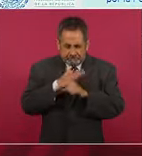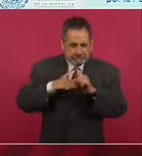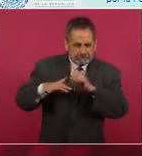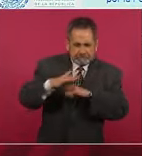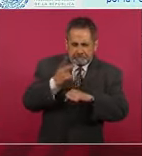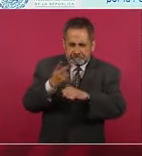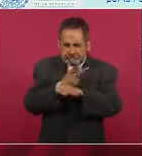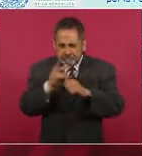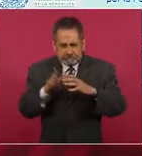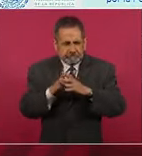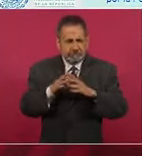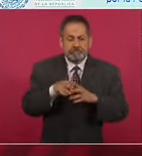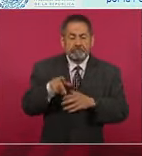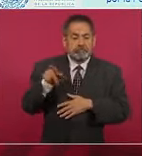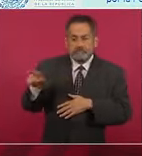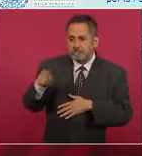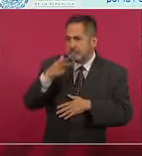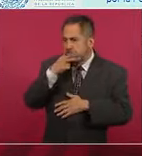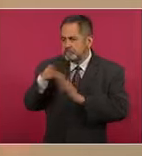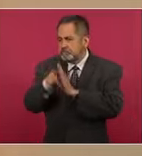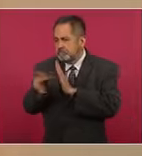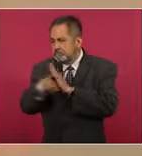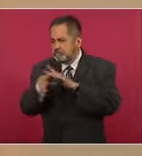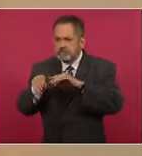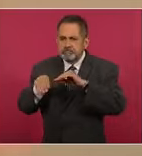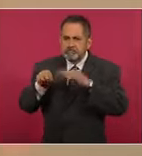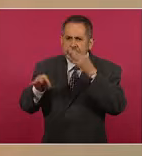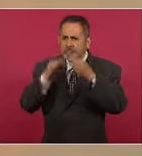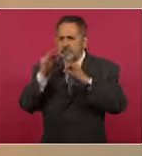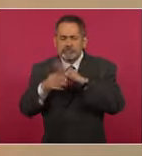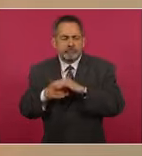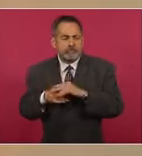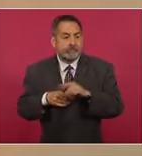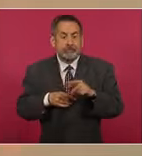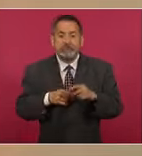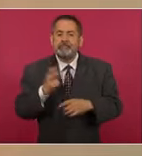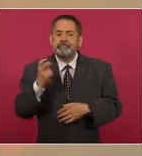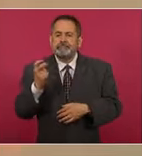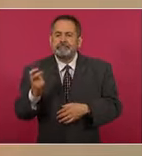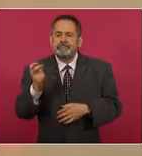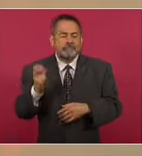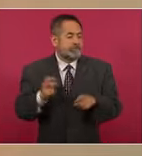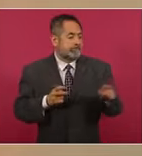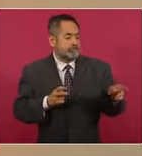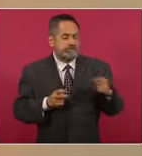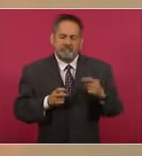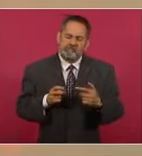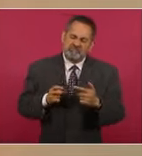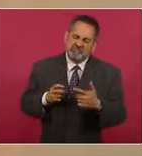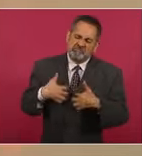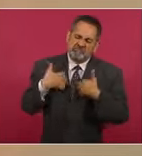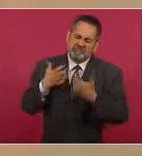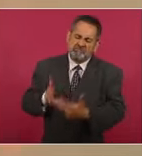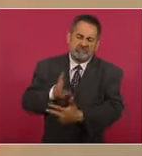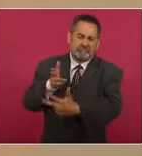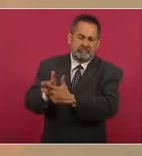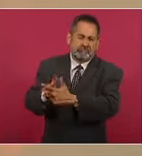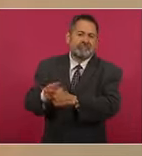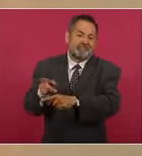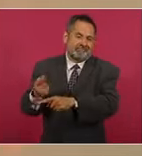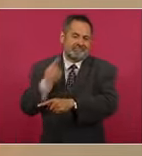y el trabajo periodístico que determina que el móvil del asesinato de